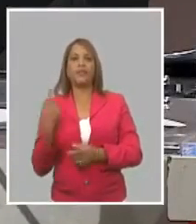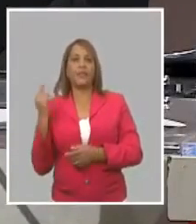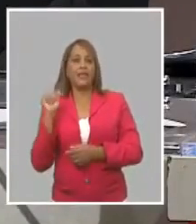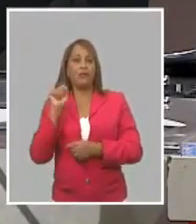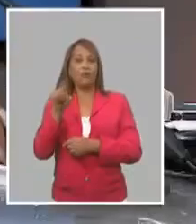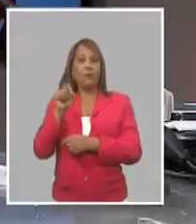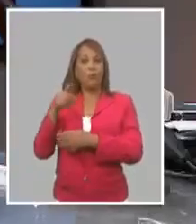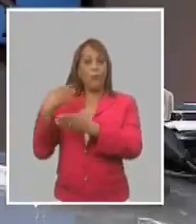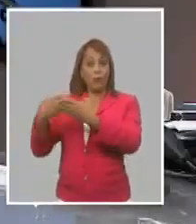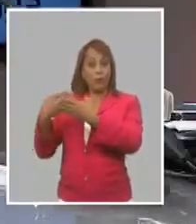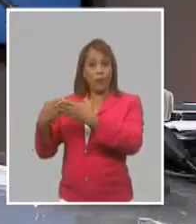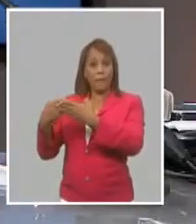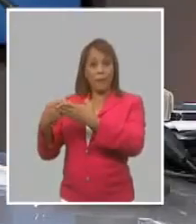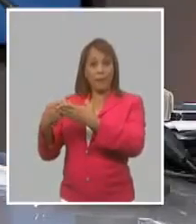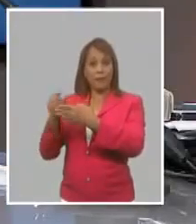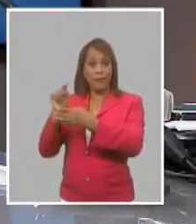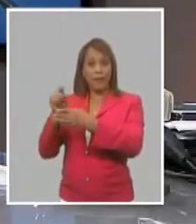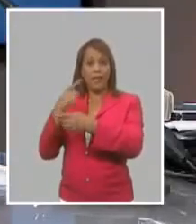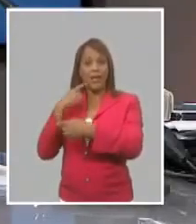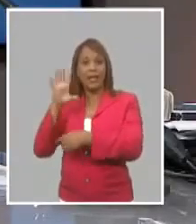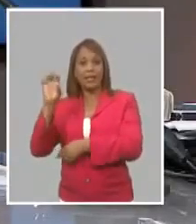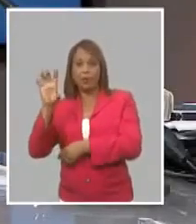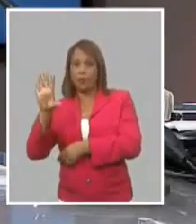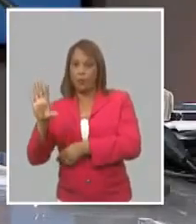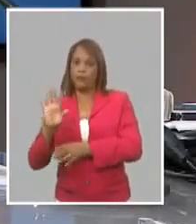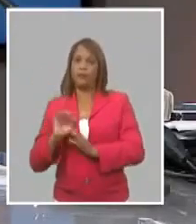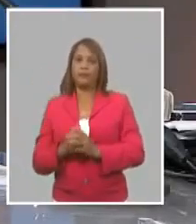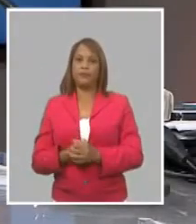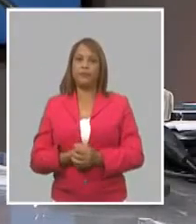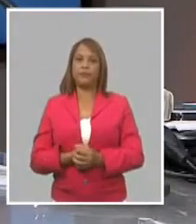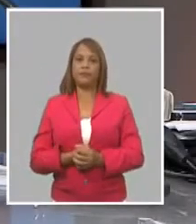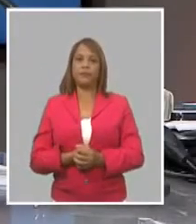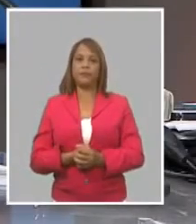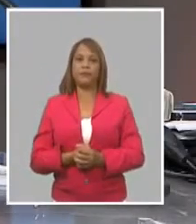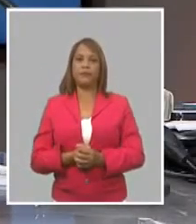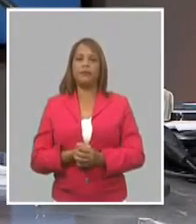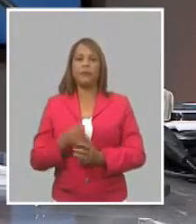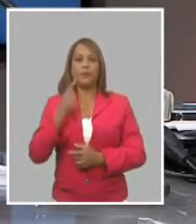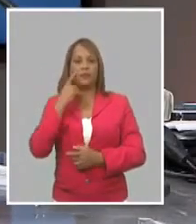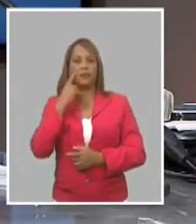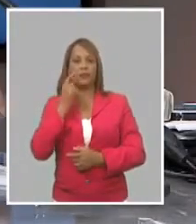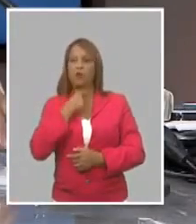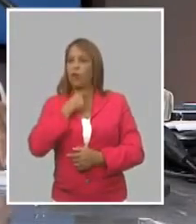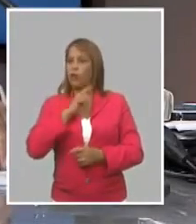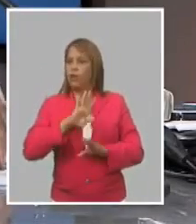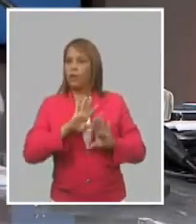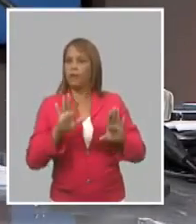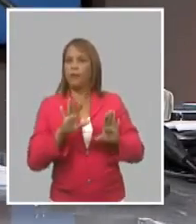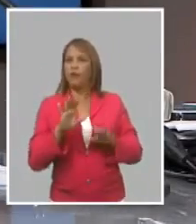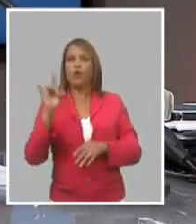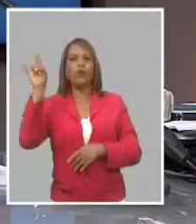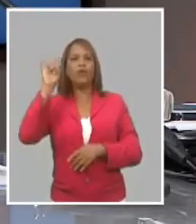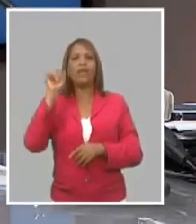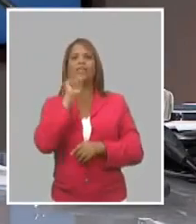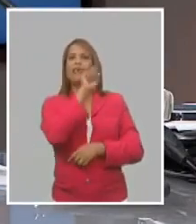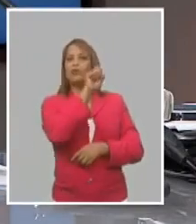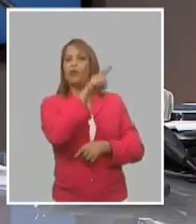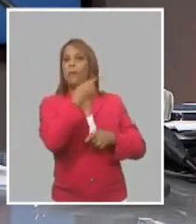del productor agropecuario a 5 pesos. Vamos a hacer ese mismo ejemplo con una leche